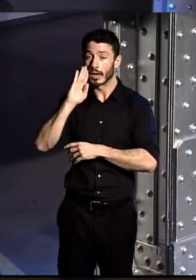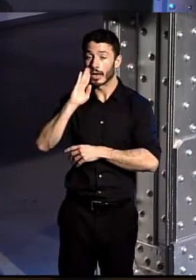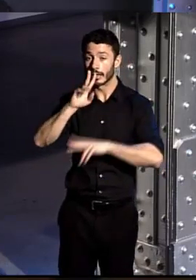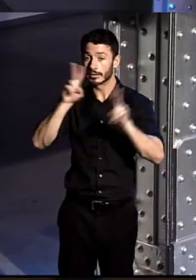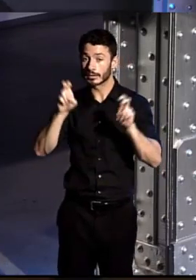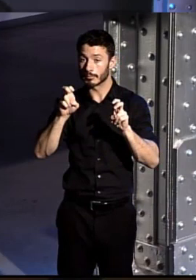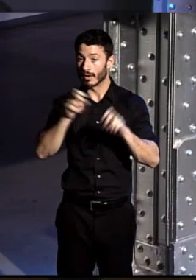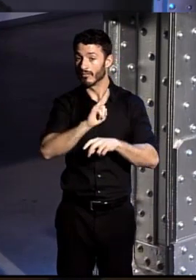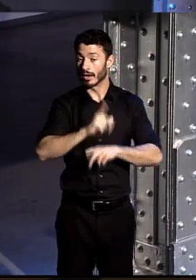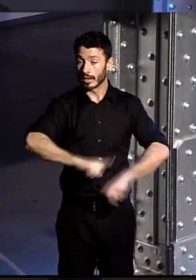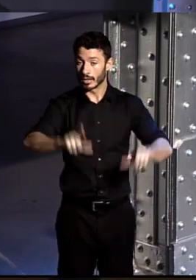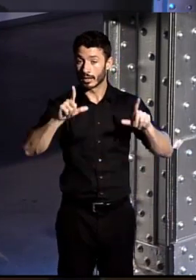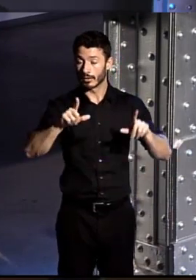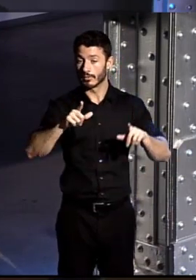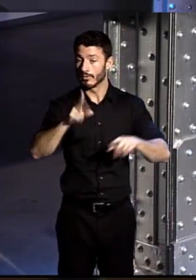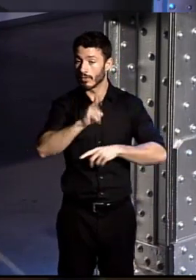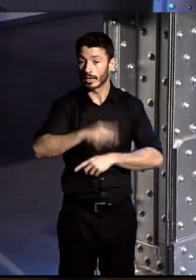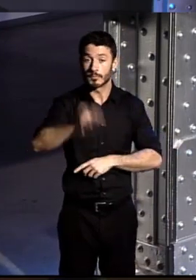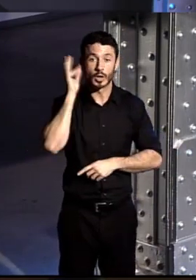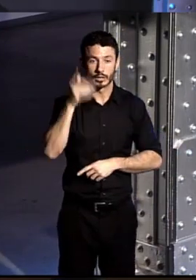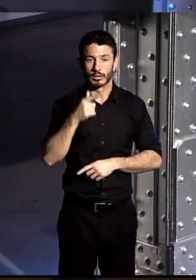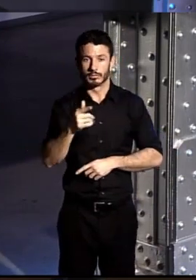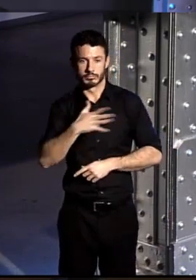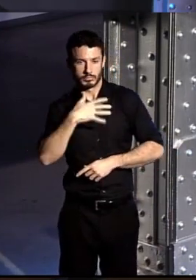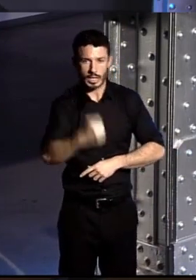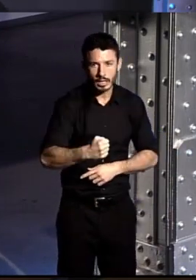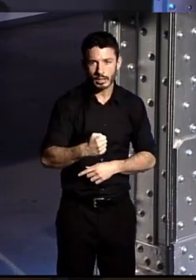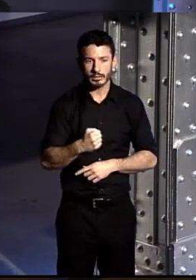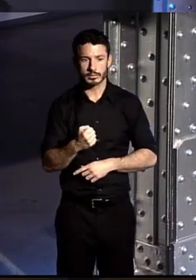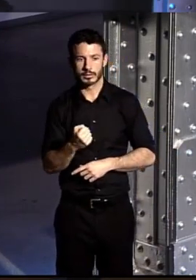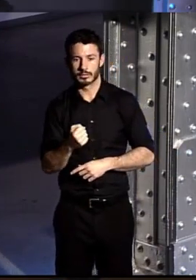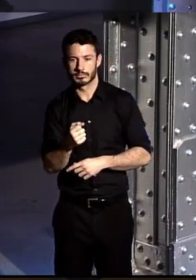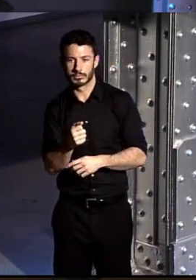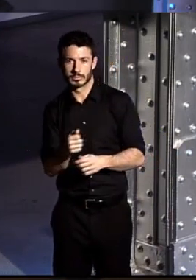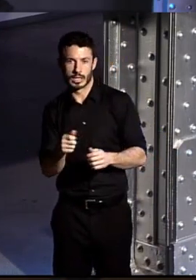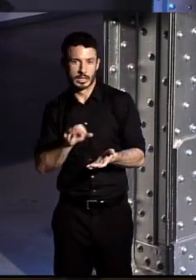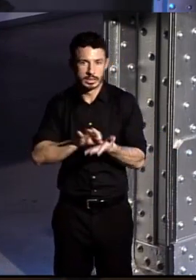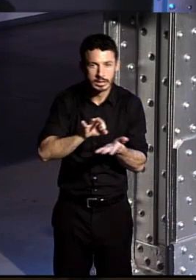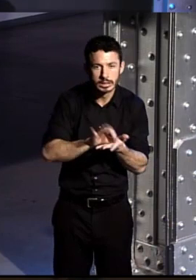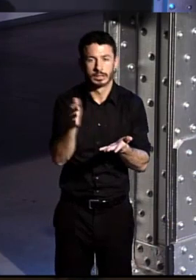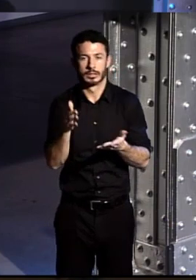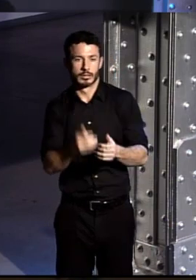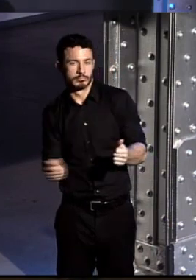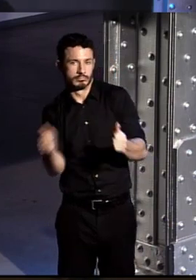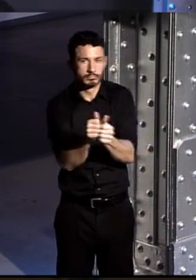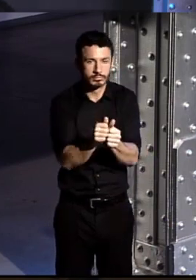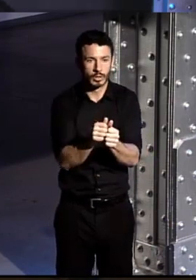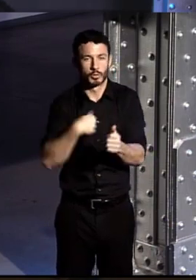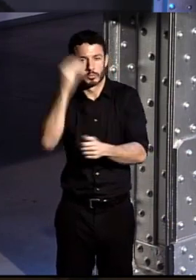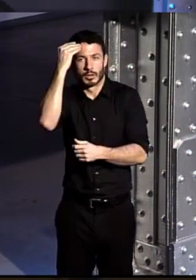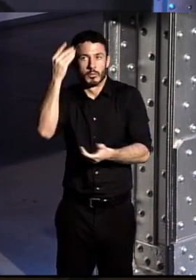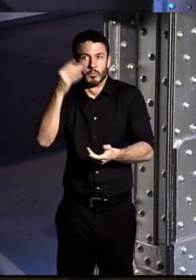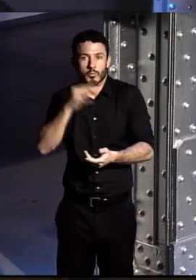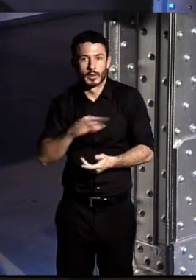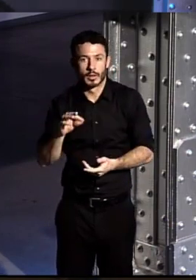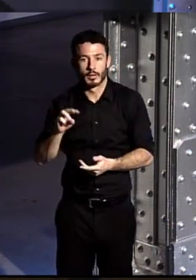mujeres de Verne, que son intrépidas, que son solícitas, que siempre están como... Yo qué sé, yo pensaba que a lo mejor de repente se me ha venido a